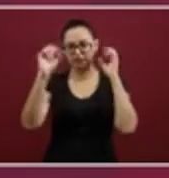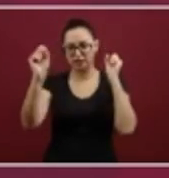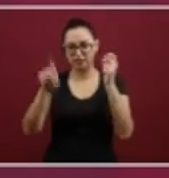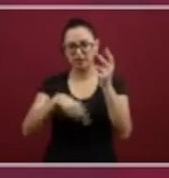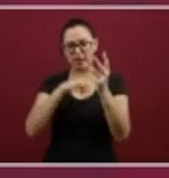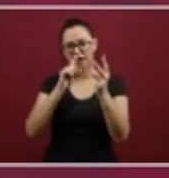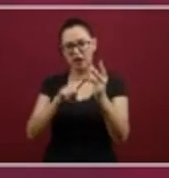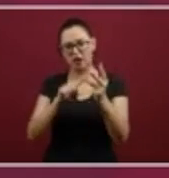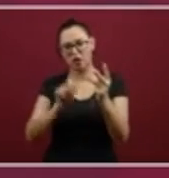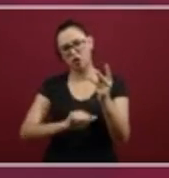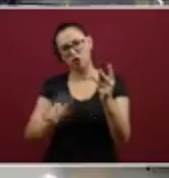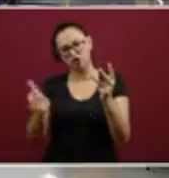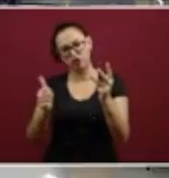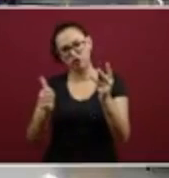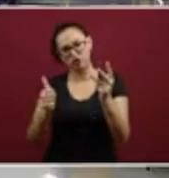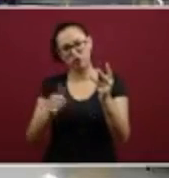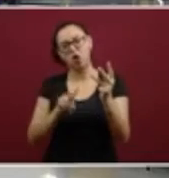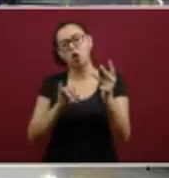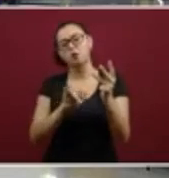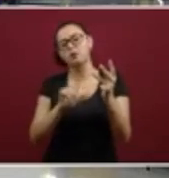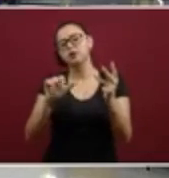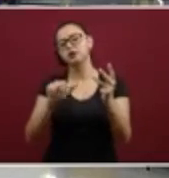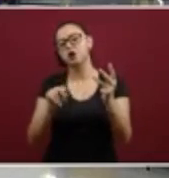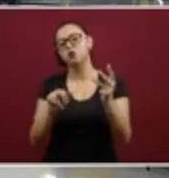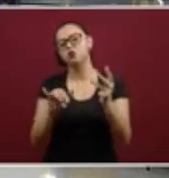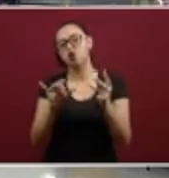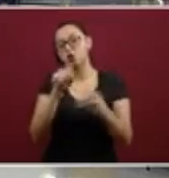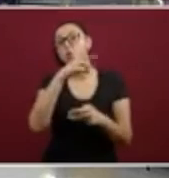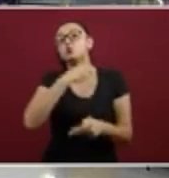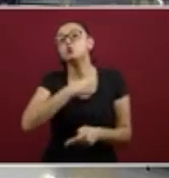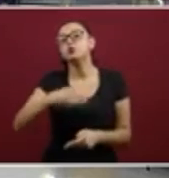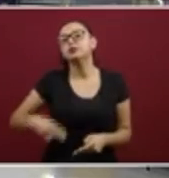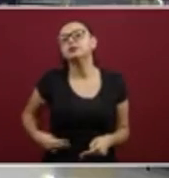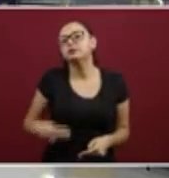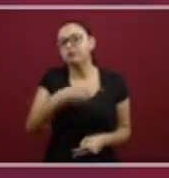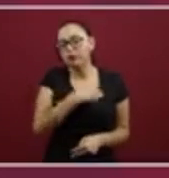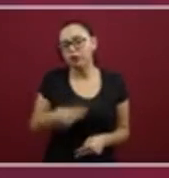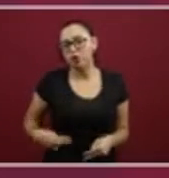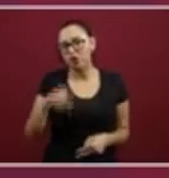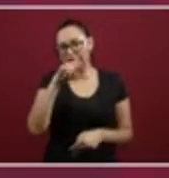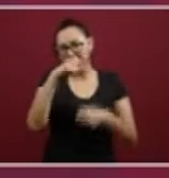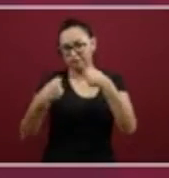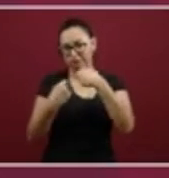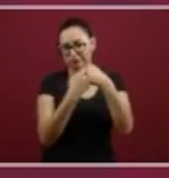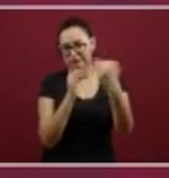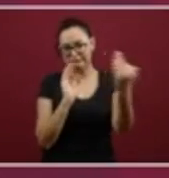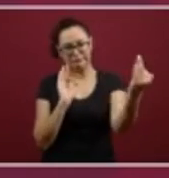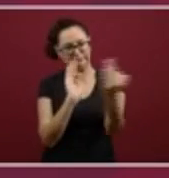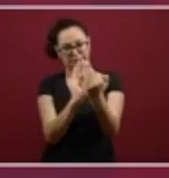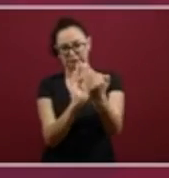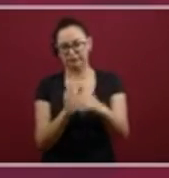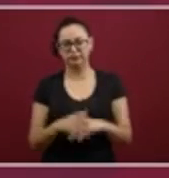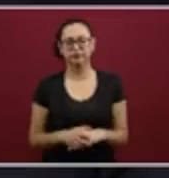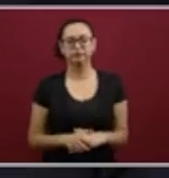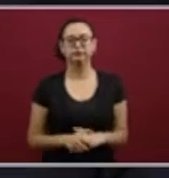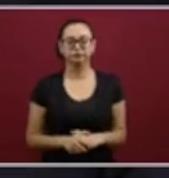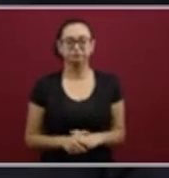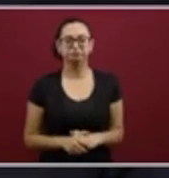¿Cuál es el otro municipio? Y Villa Unión, sí. Está muy cerca de la frontera, sí.